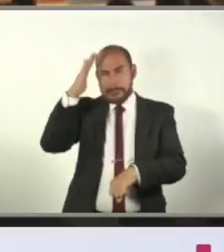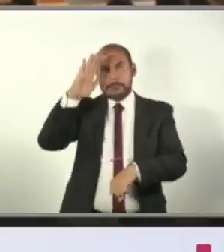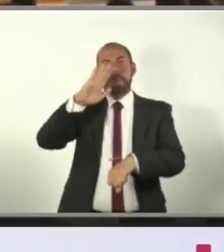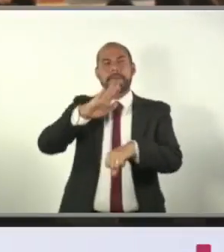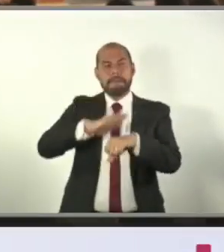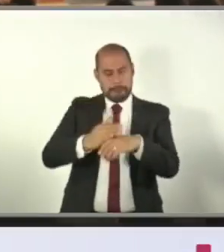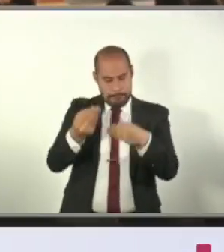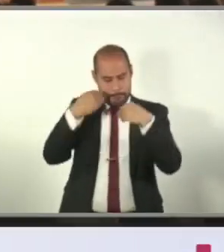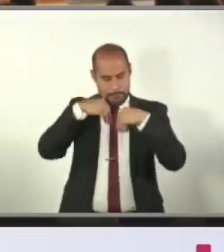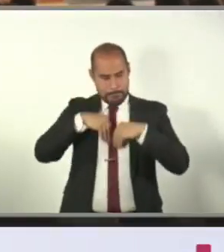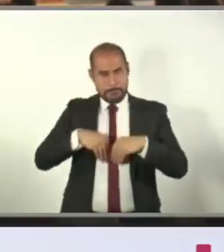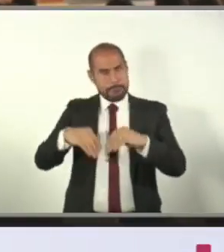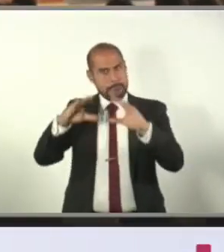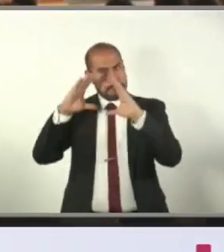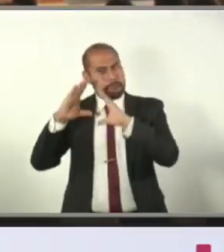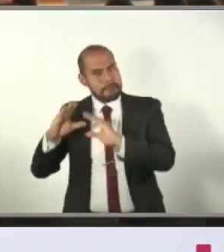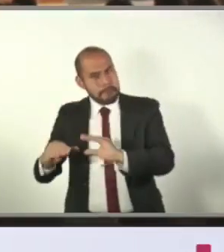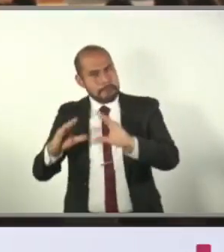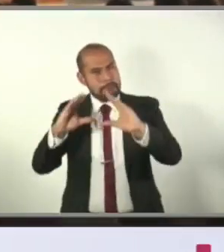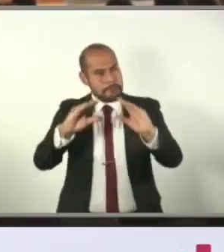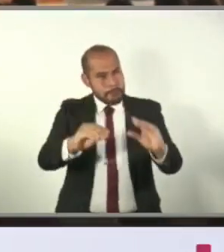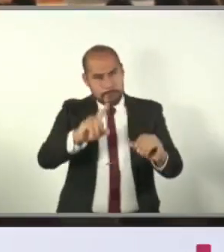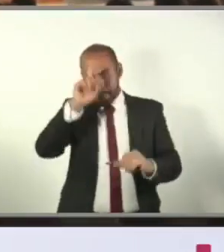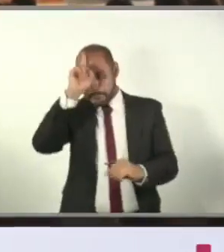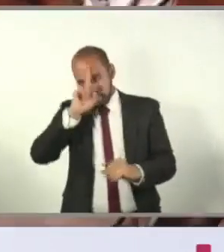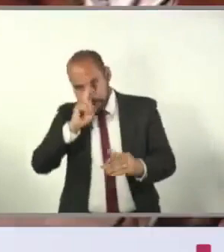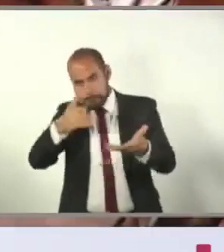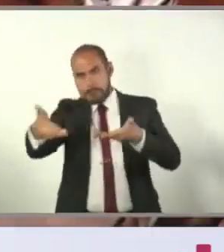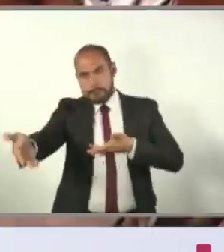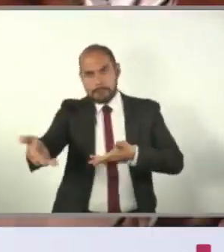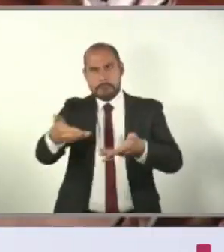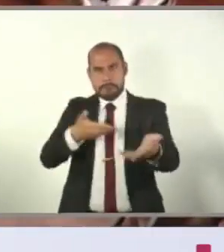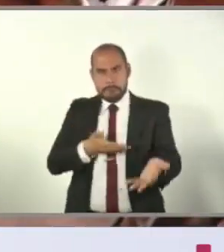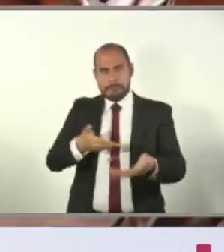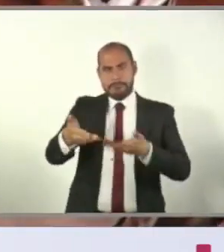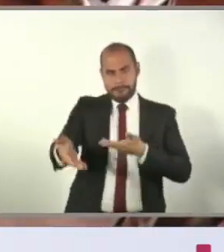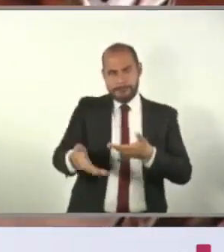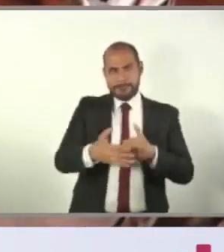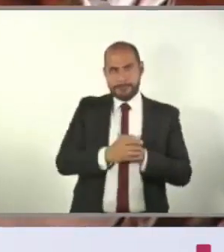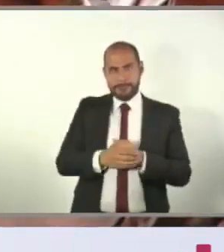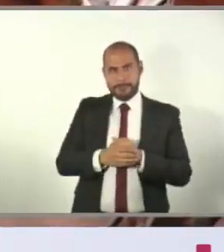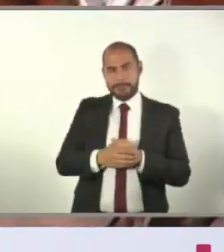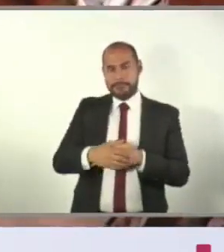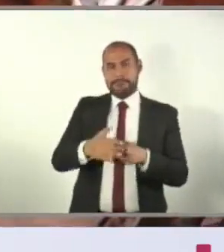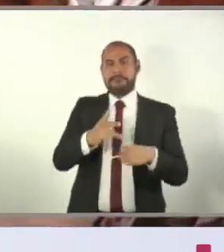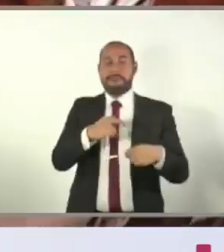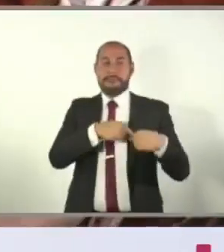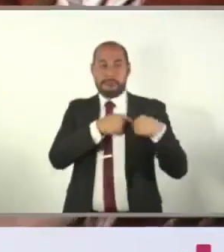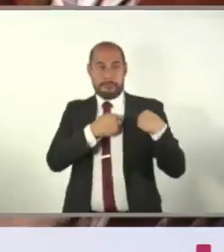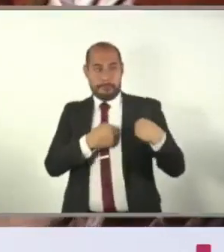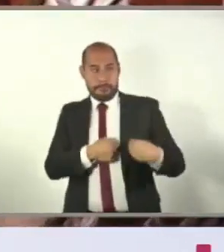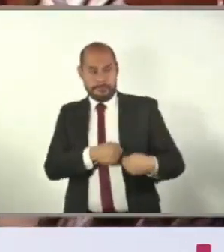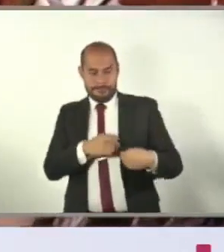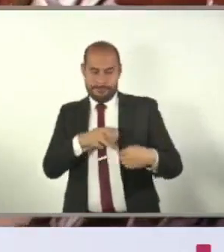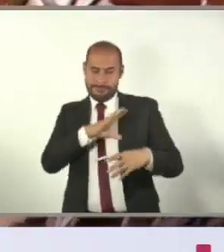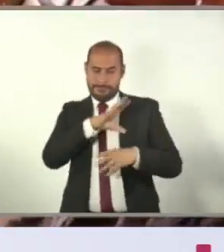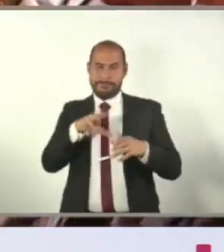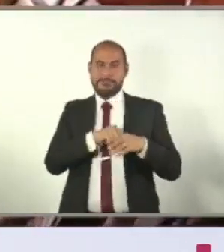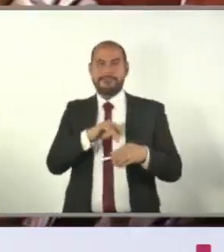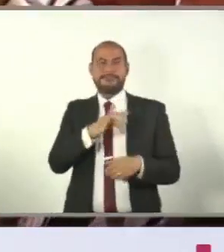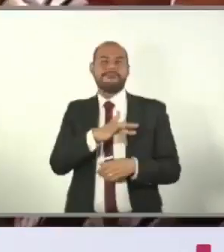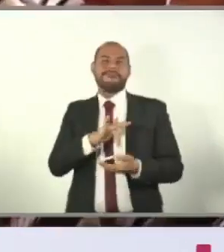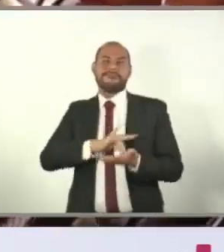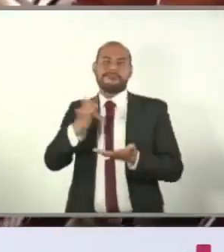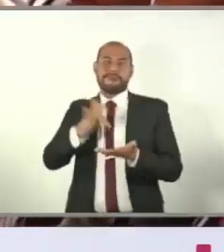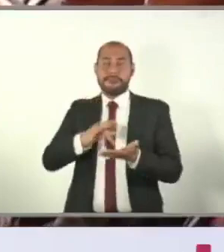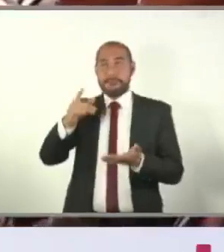Enséñense y aconséjense unos a otros, lo mejor que sepan. con el corazón lleno de gratitud, alaben a Dios